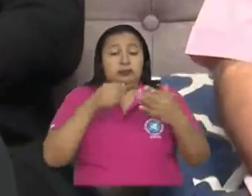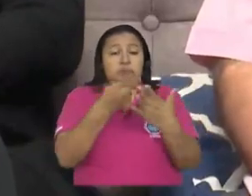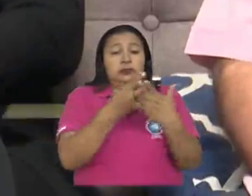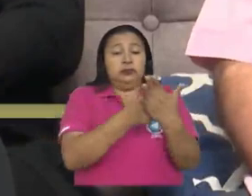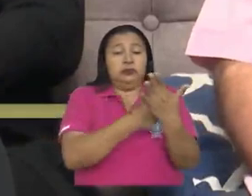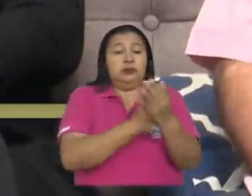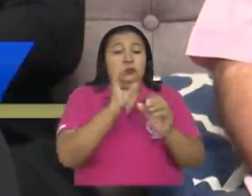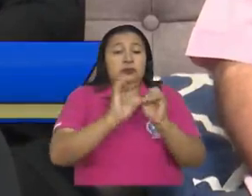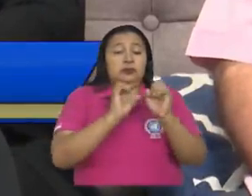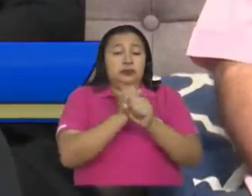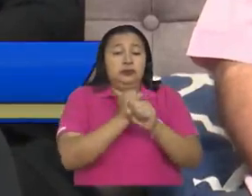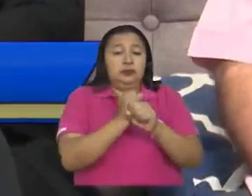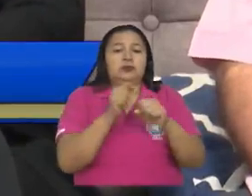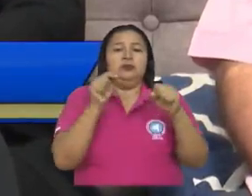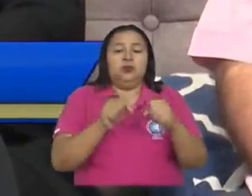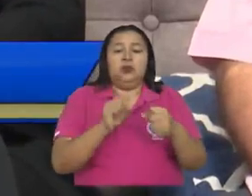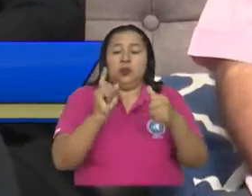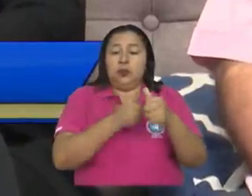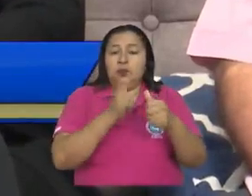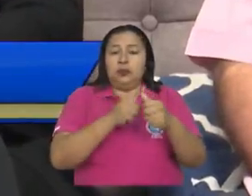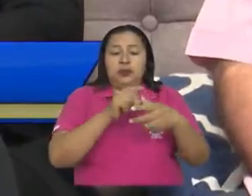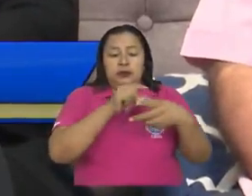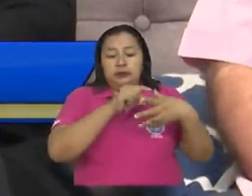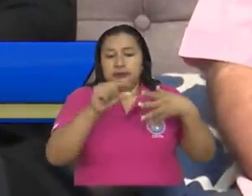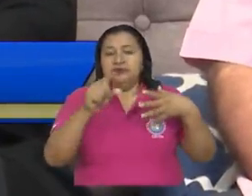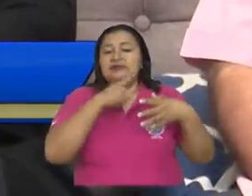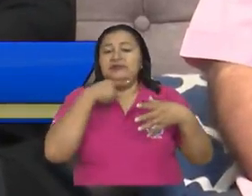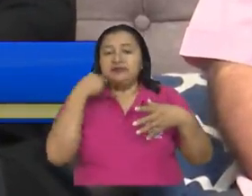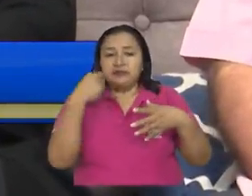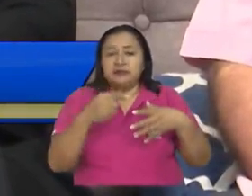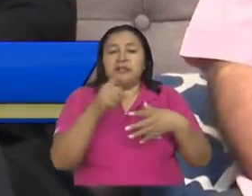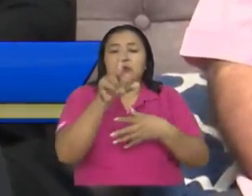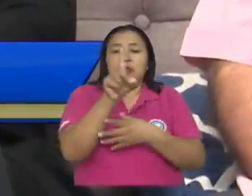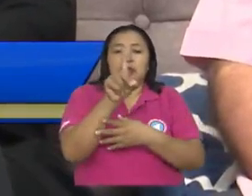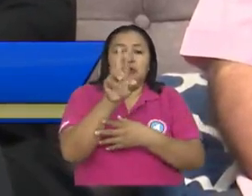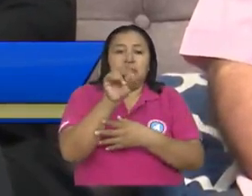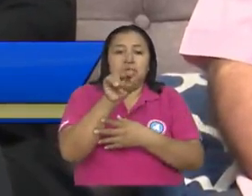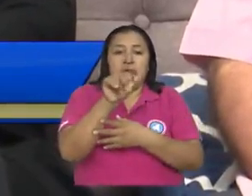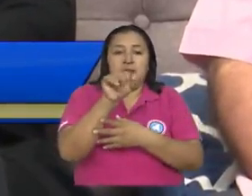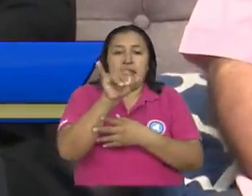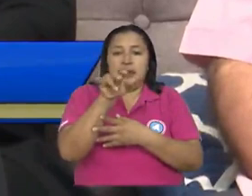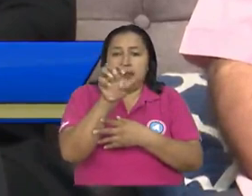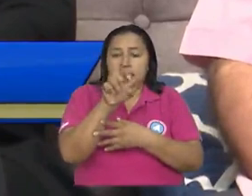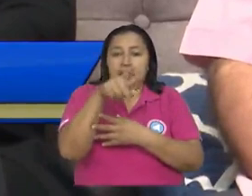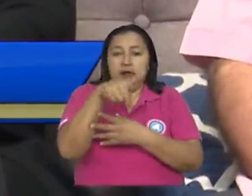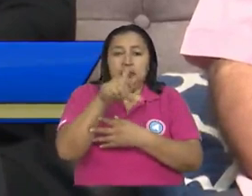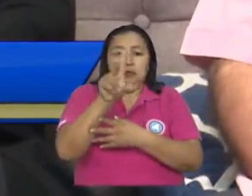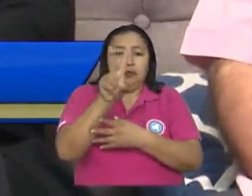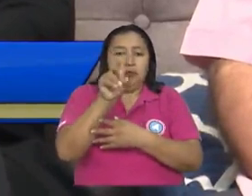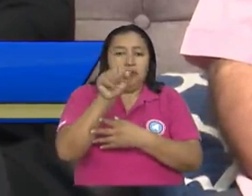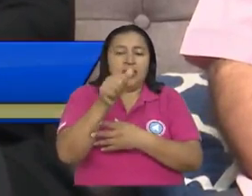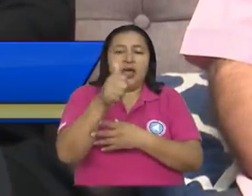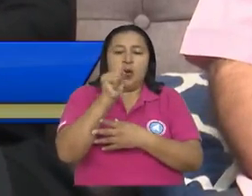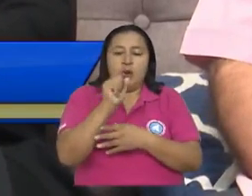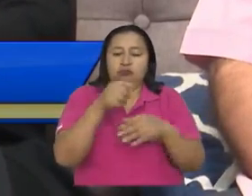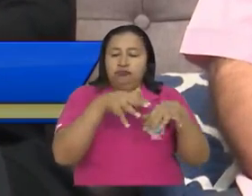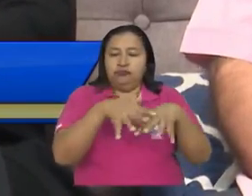de cada año, una de las principales es vialidad, drenaje pluvial, lo que es las diferentes proyectos de